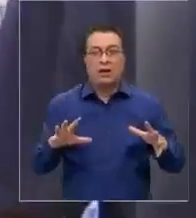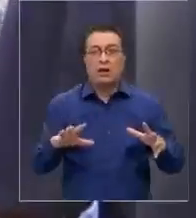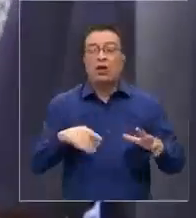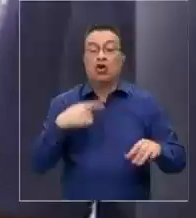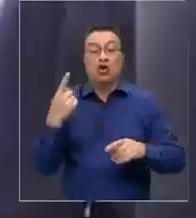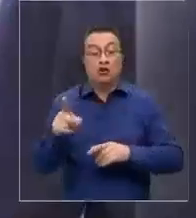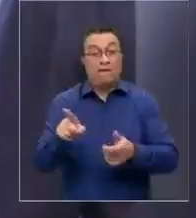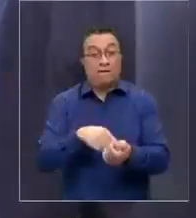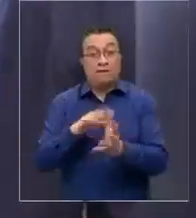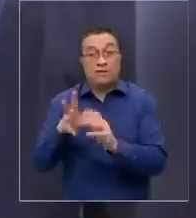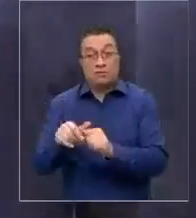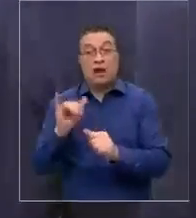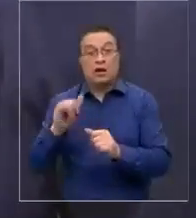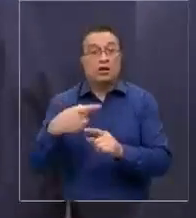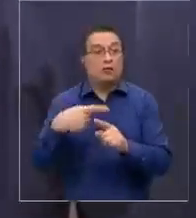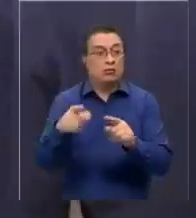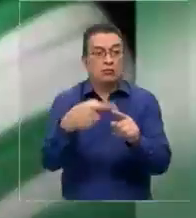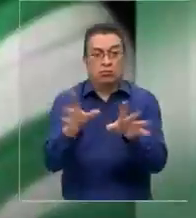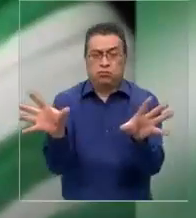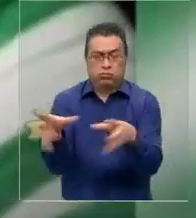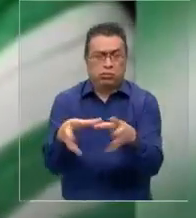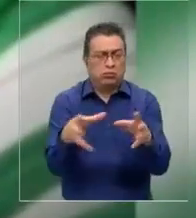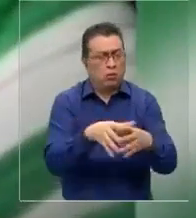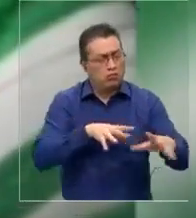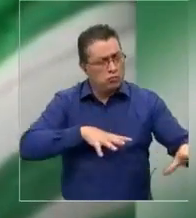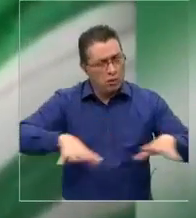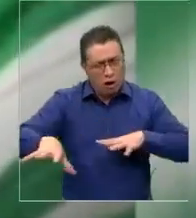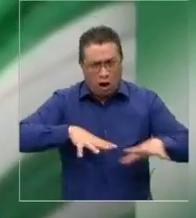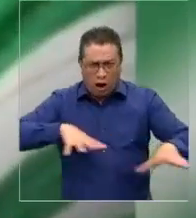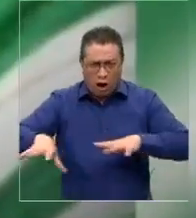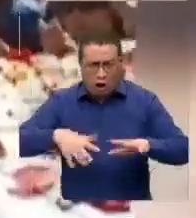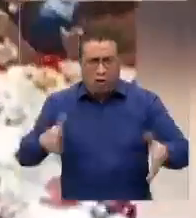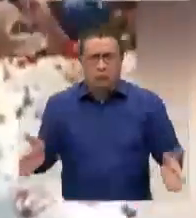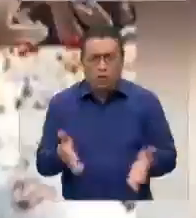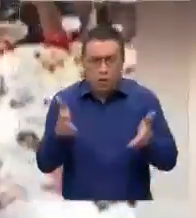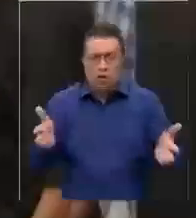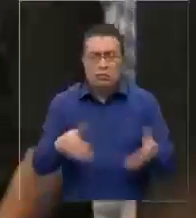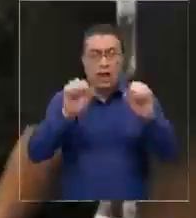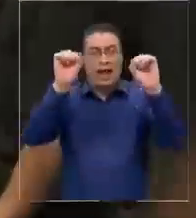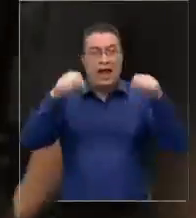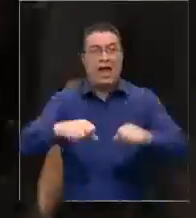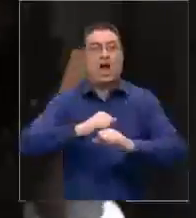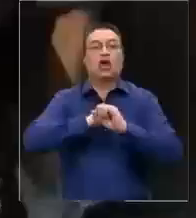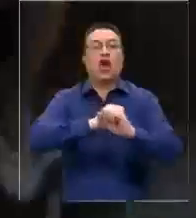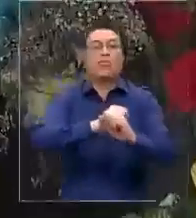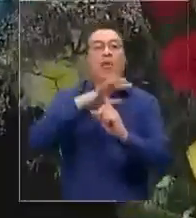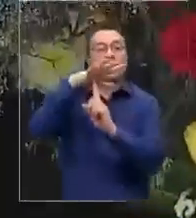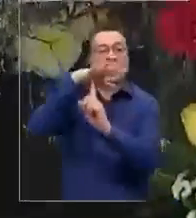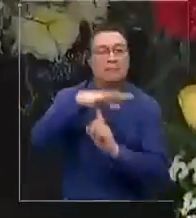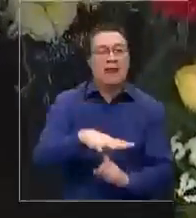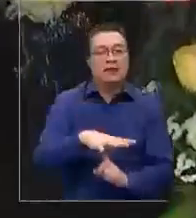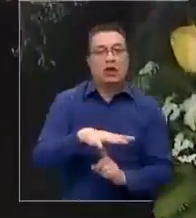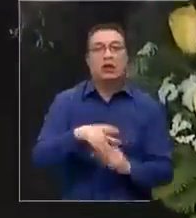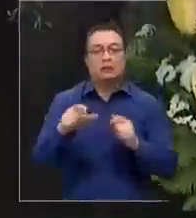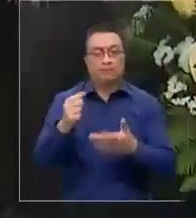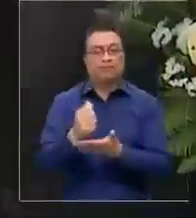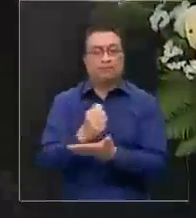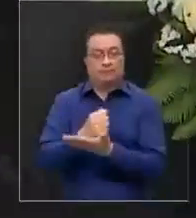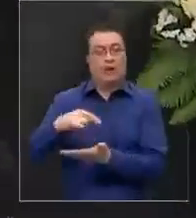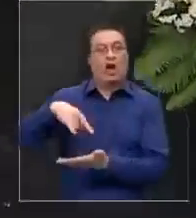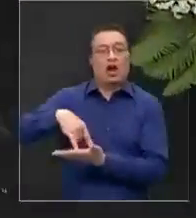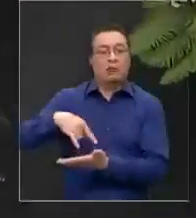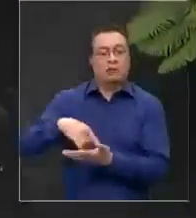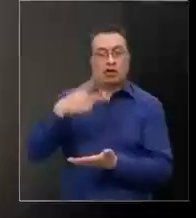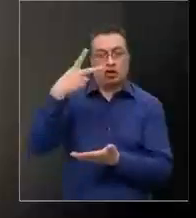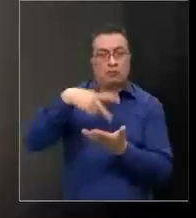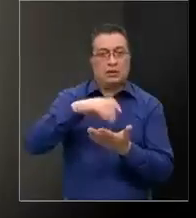movilizó a su familia y a distintas organizaciones, empujando la aprobación de la ley antidiscriminación que se tramitaba en el Congreso desde el